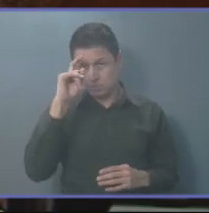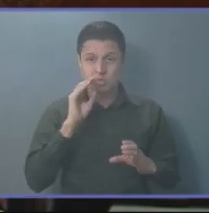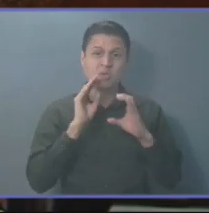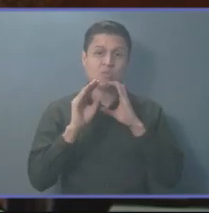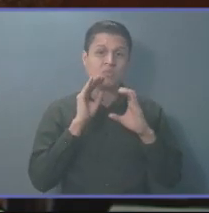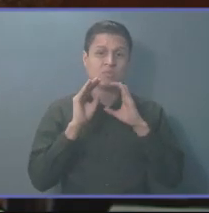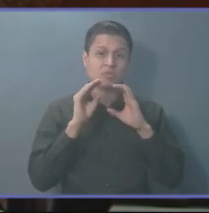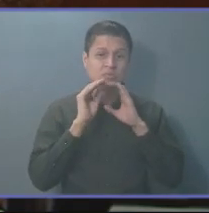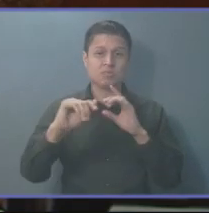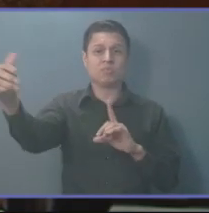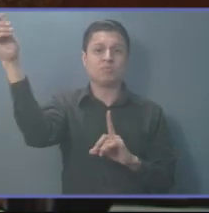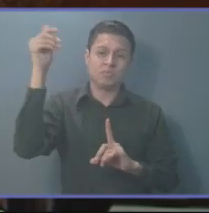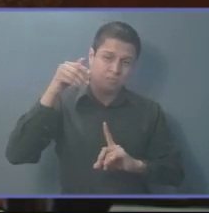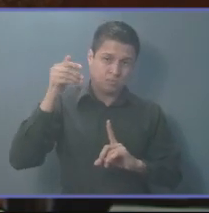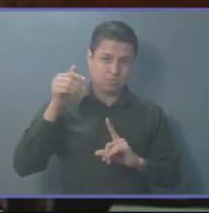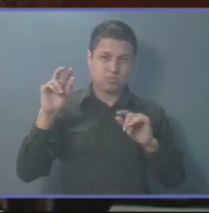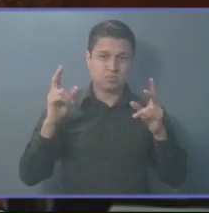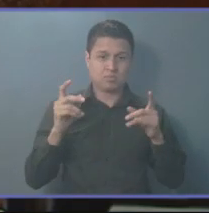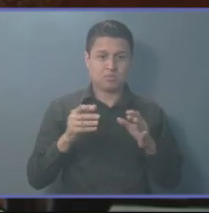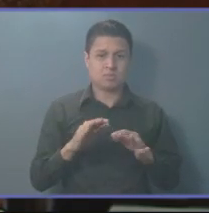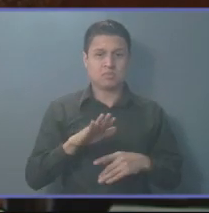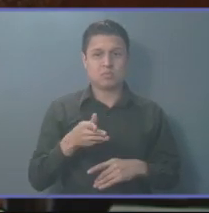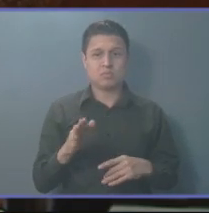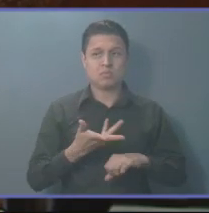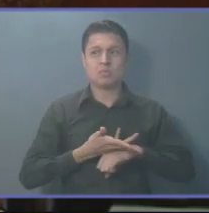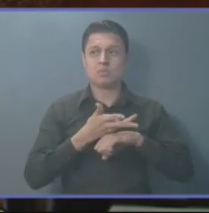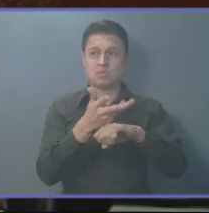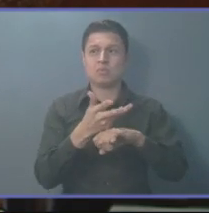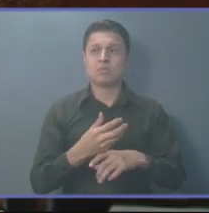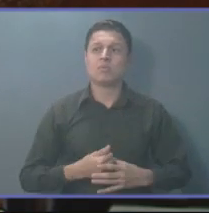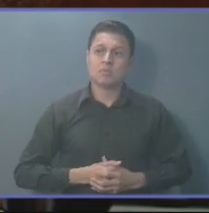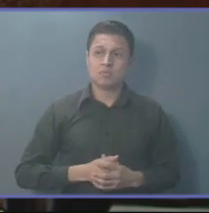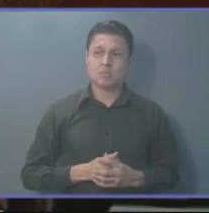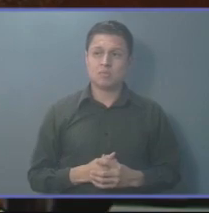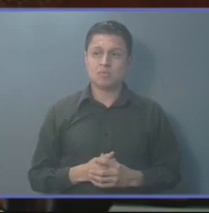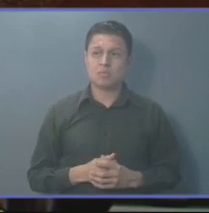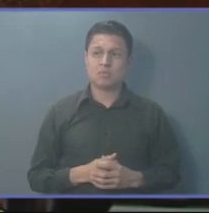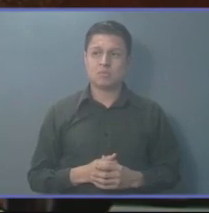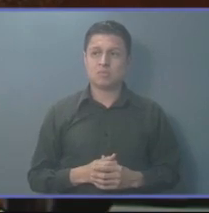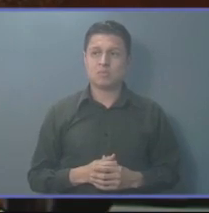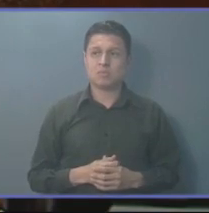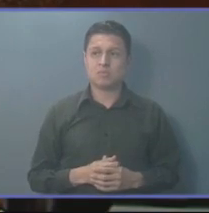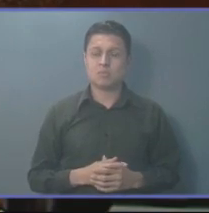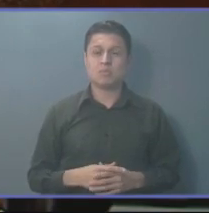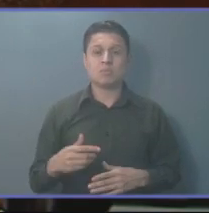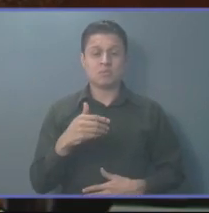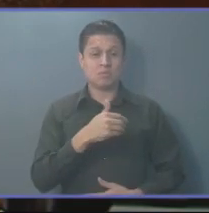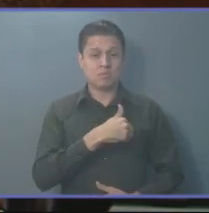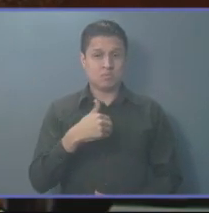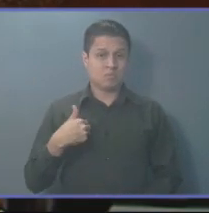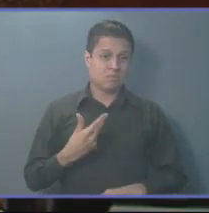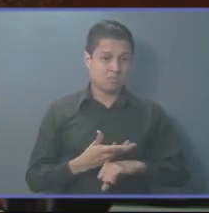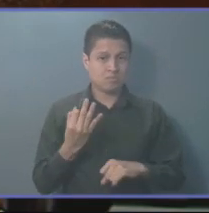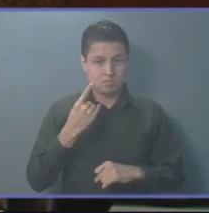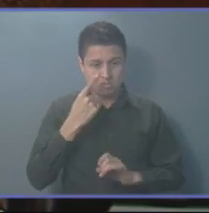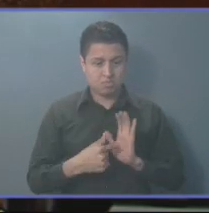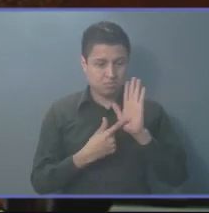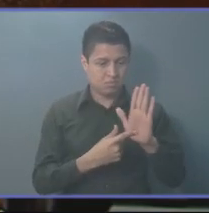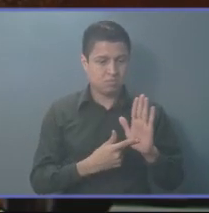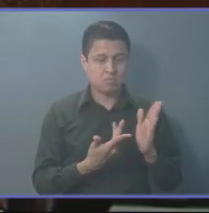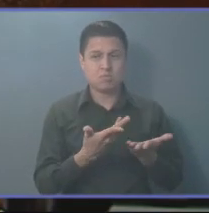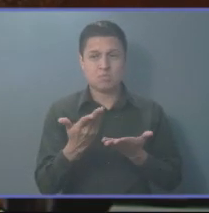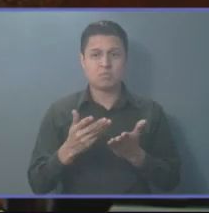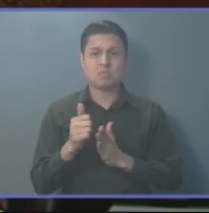y concientización sobre la utilización del transporte público. El Viceministerio de Transporte deberá presentar a la